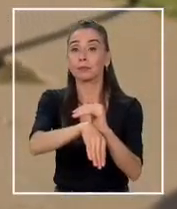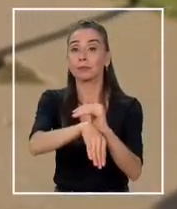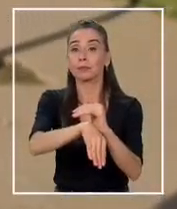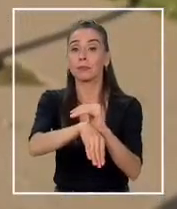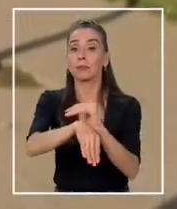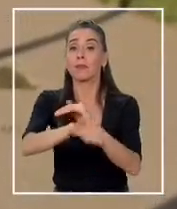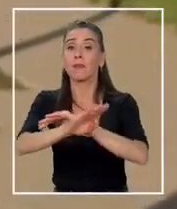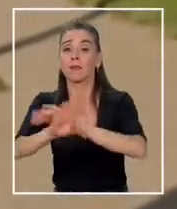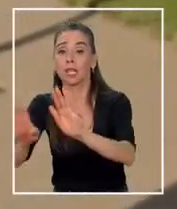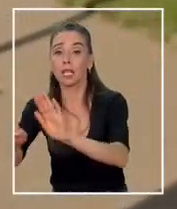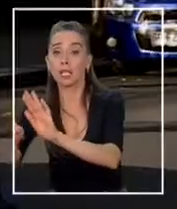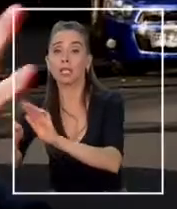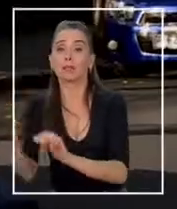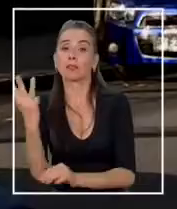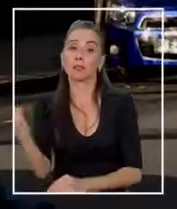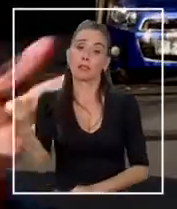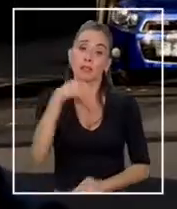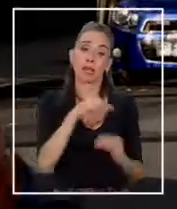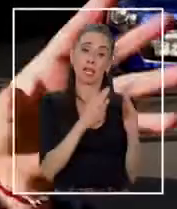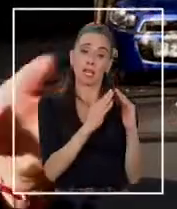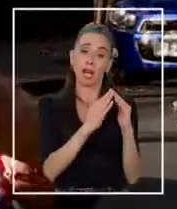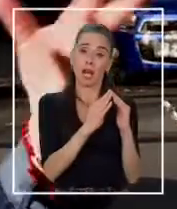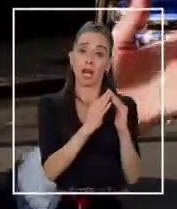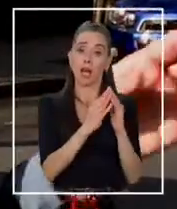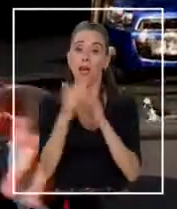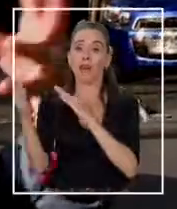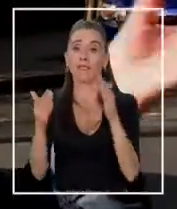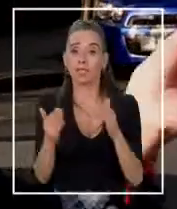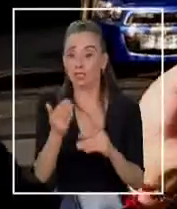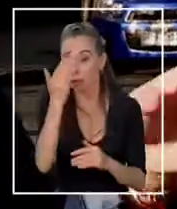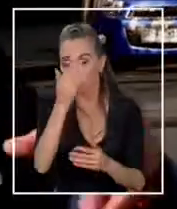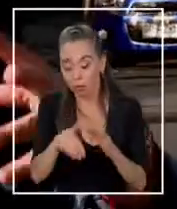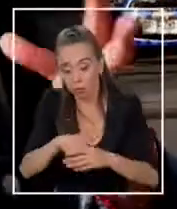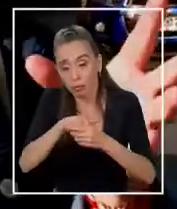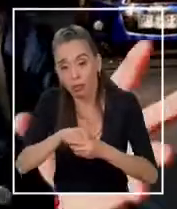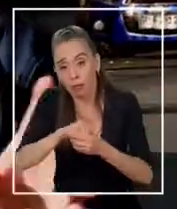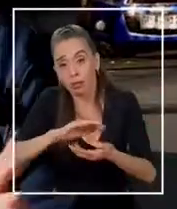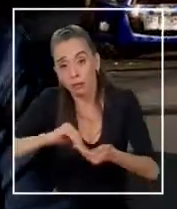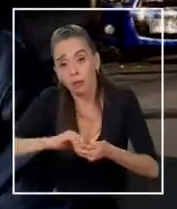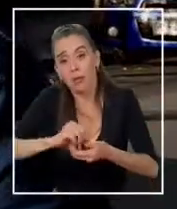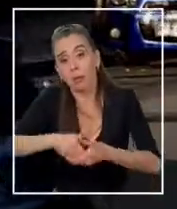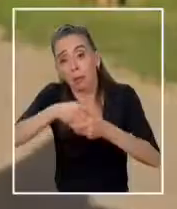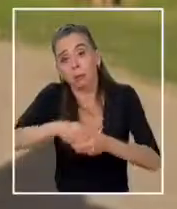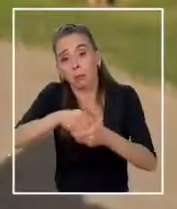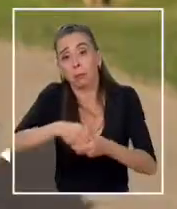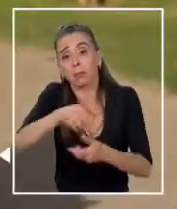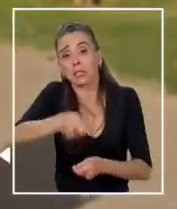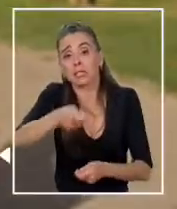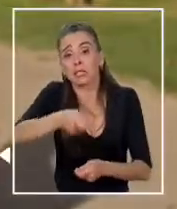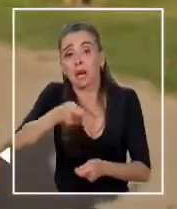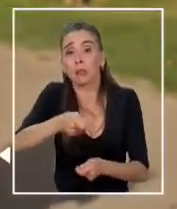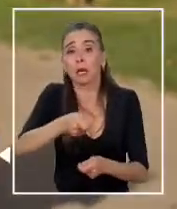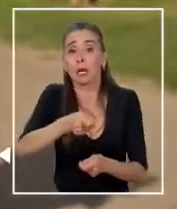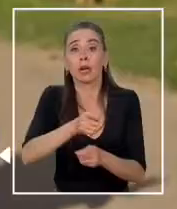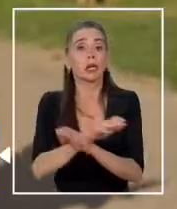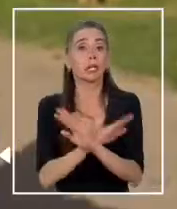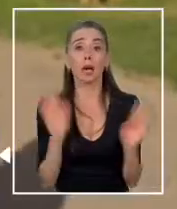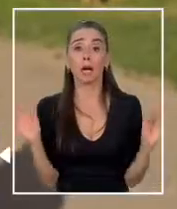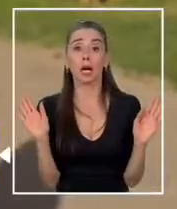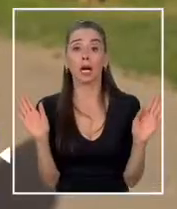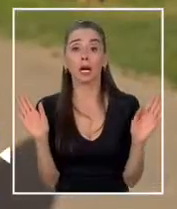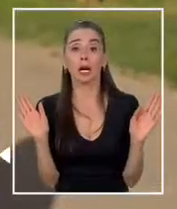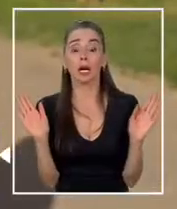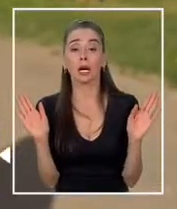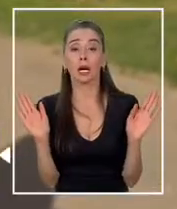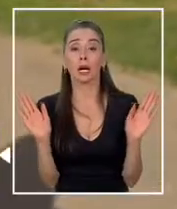Llegamos aquí a la casa, los vecinos saludaron, dieron el pésame. Y eso sería todo lo que